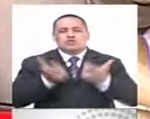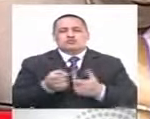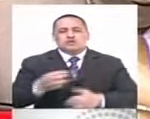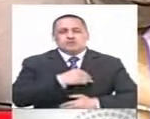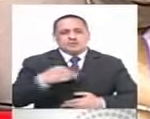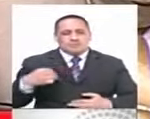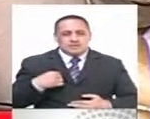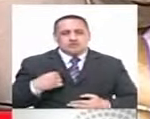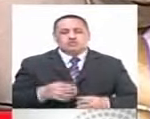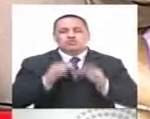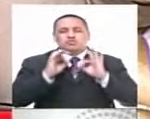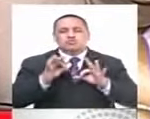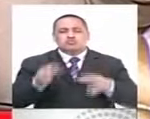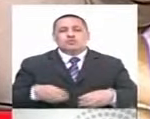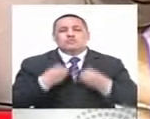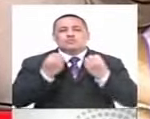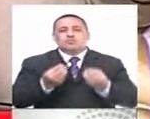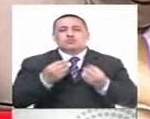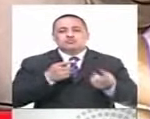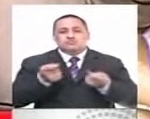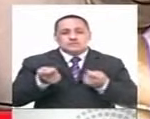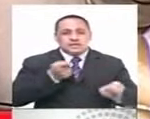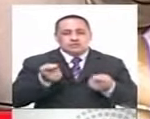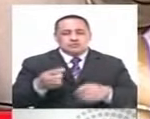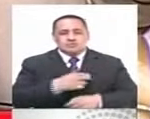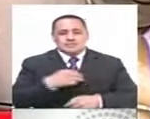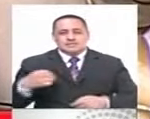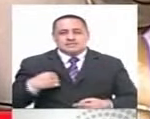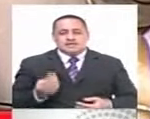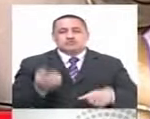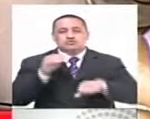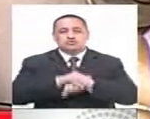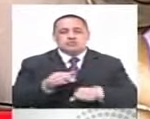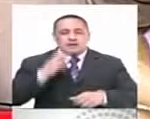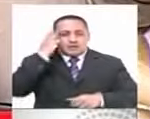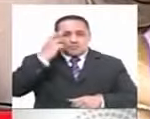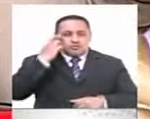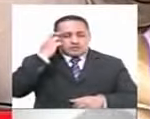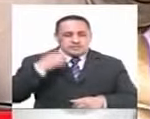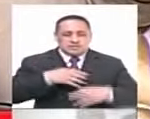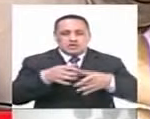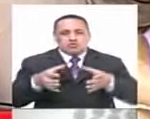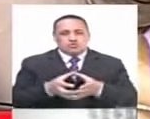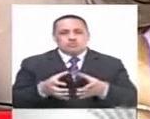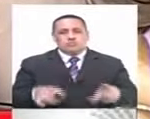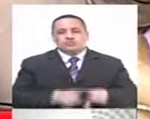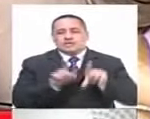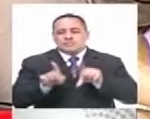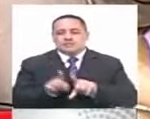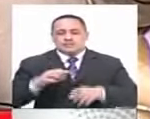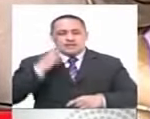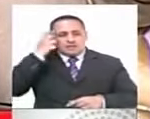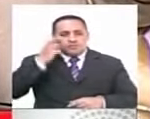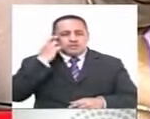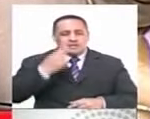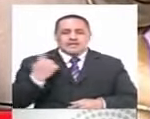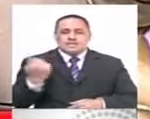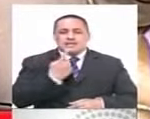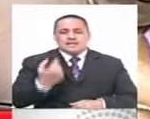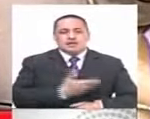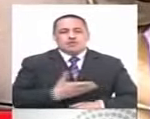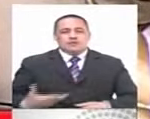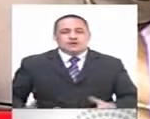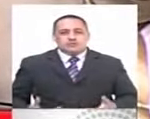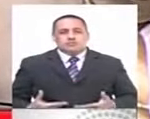Ministros precisamente por su gestión ministerial respecto a la política sectorial o de la política general de